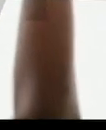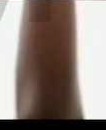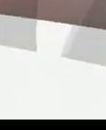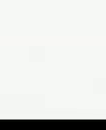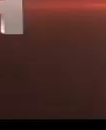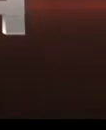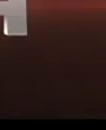agradecido